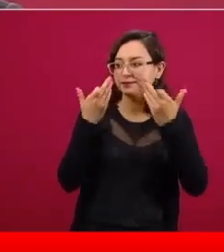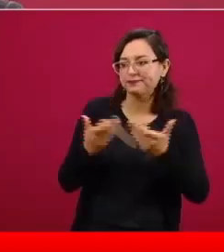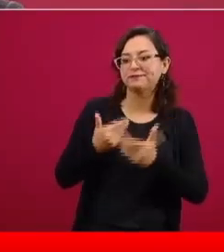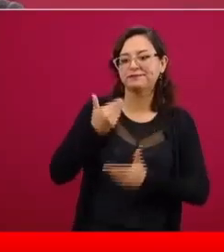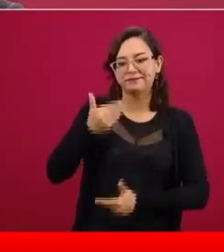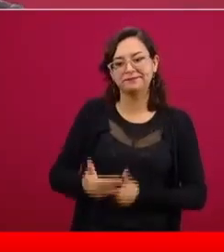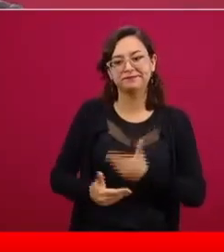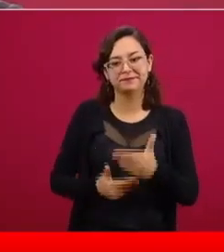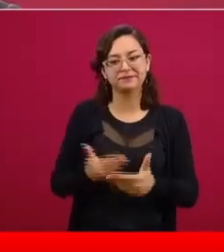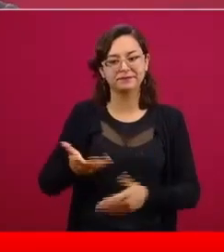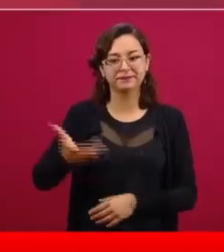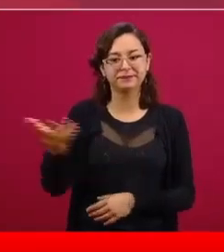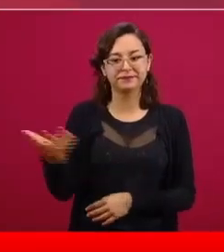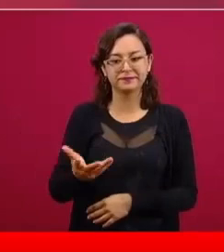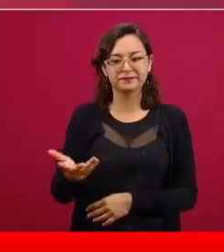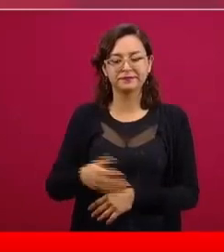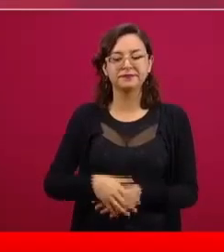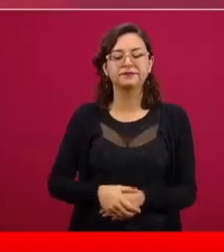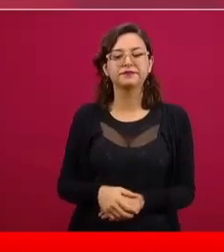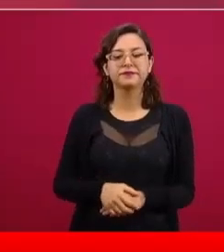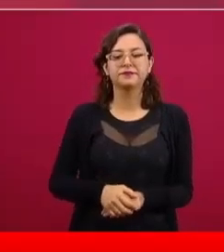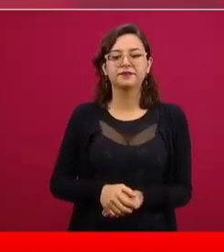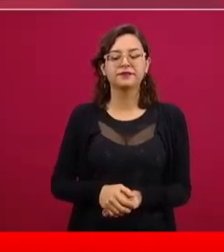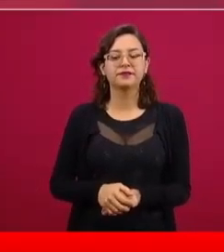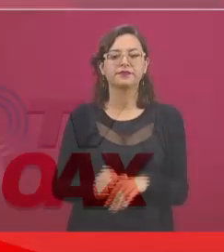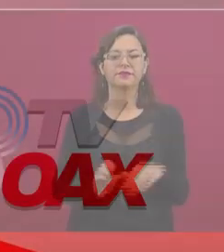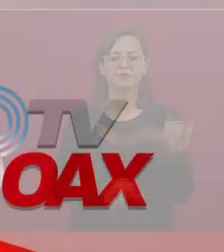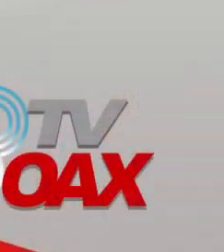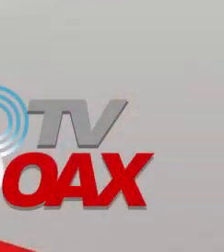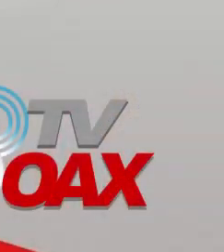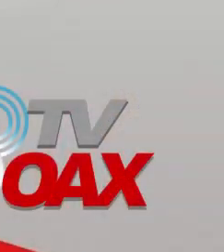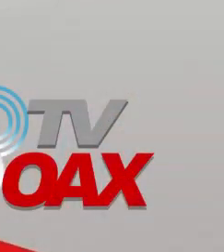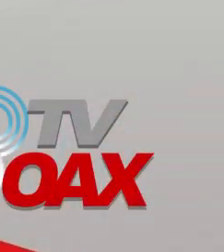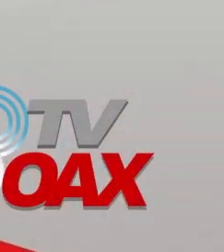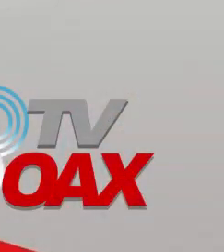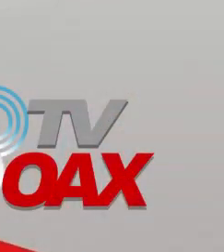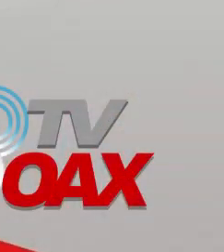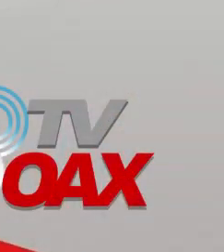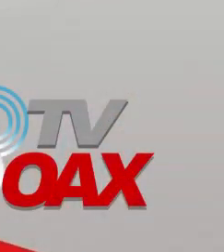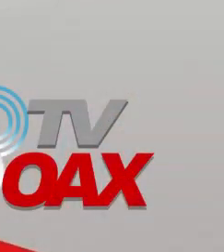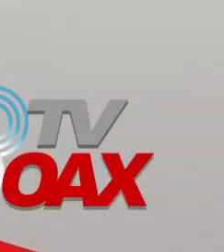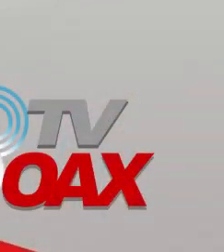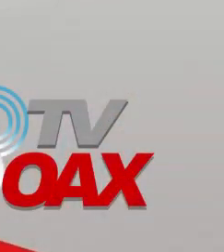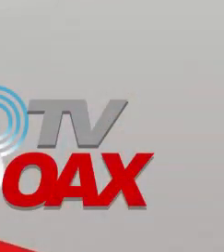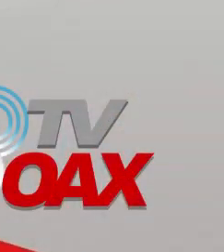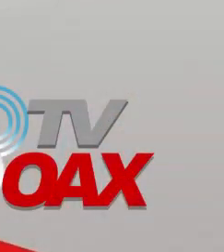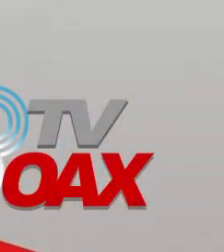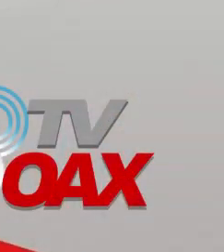Ahora sí, escuchamos a los representantes de la Secretaría.